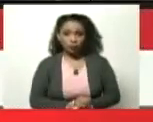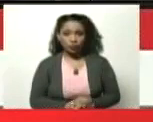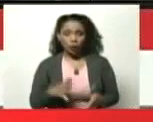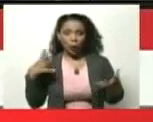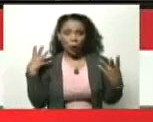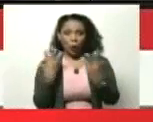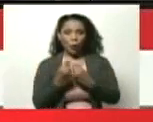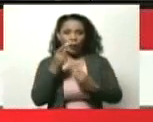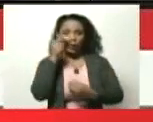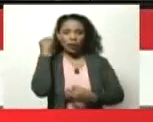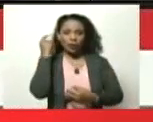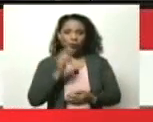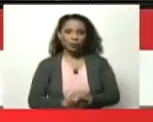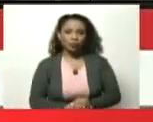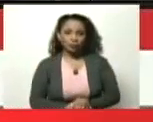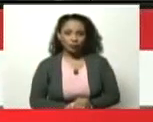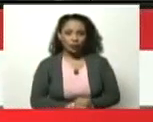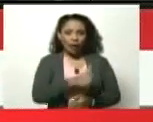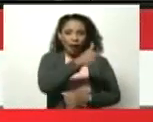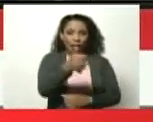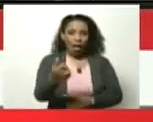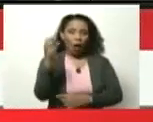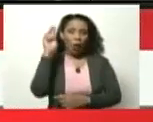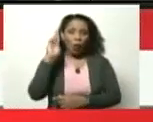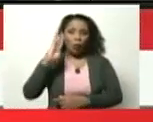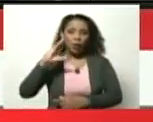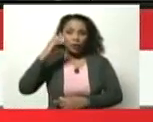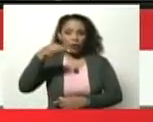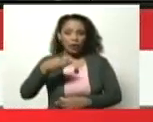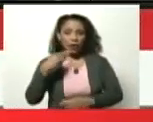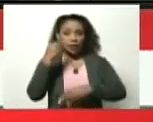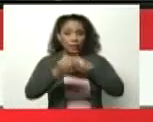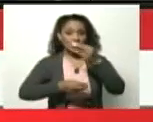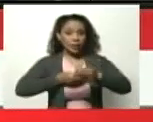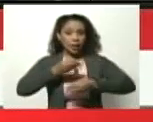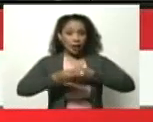compañeros y las compañeras en cada VC hicieron